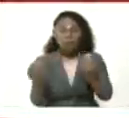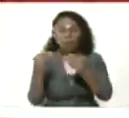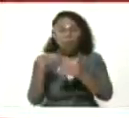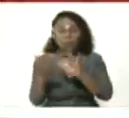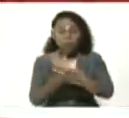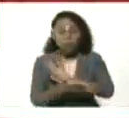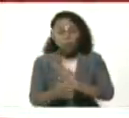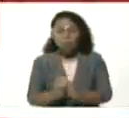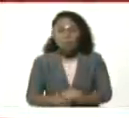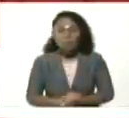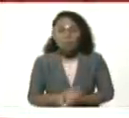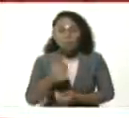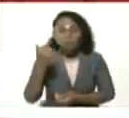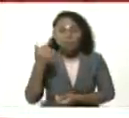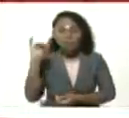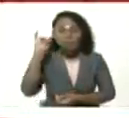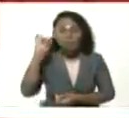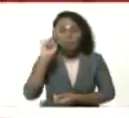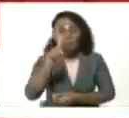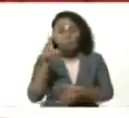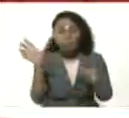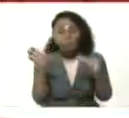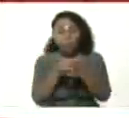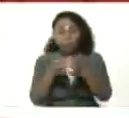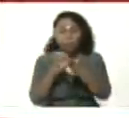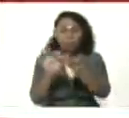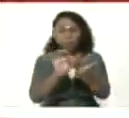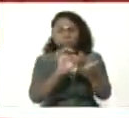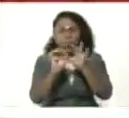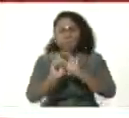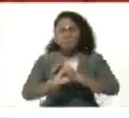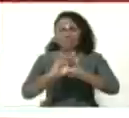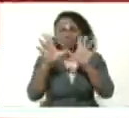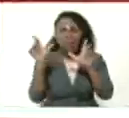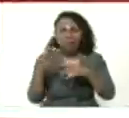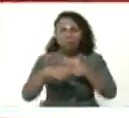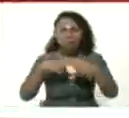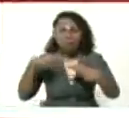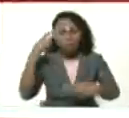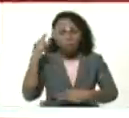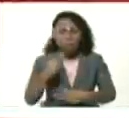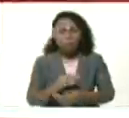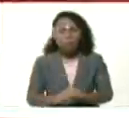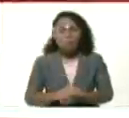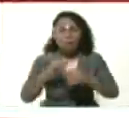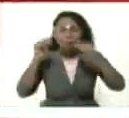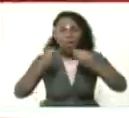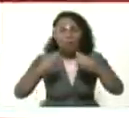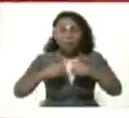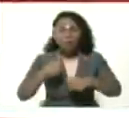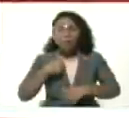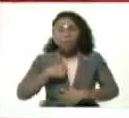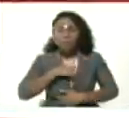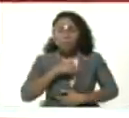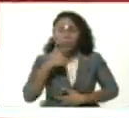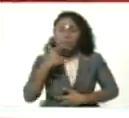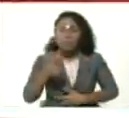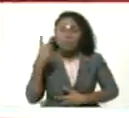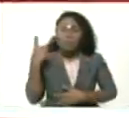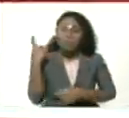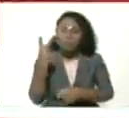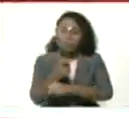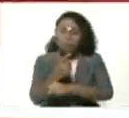Hay una unidad clara en la Revolución Bolivariana. De aquí, como dijimos nosotros, debemos